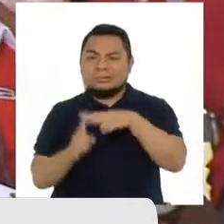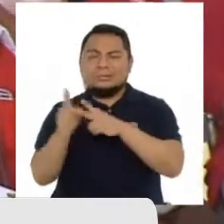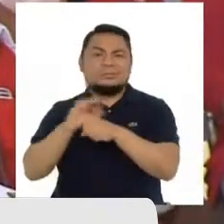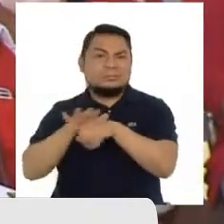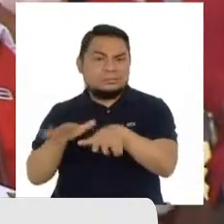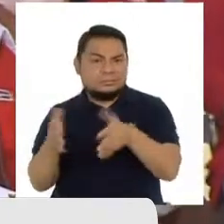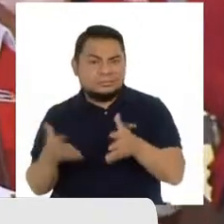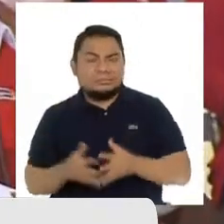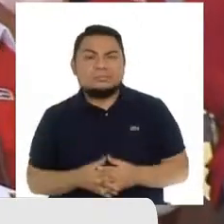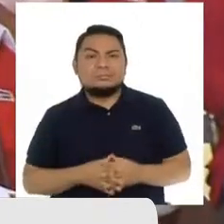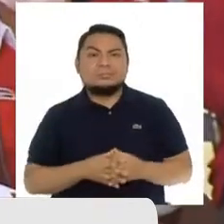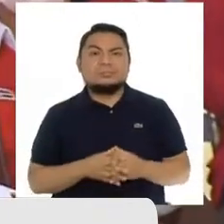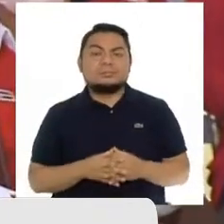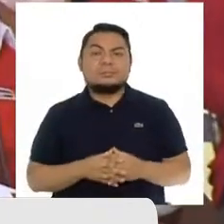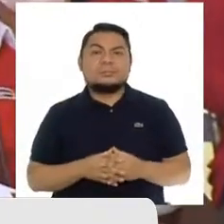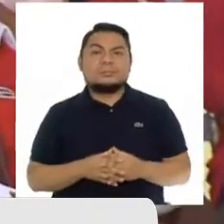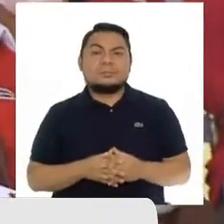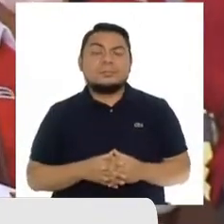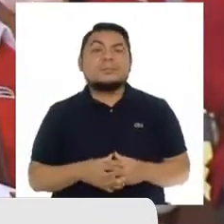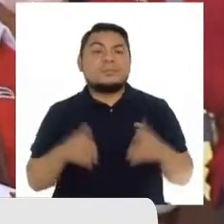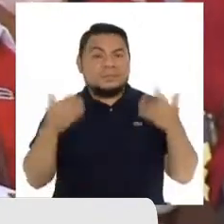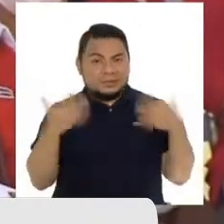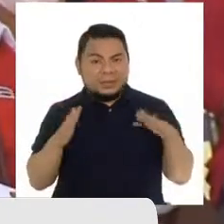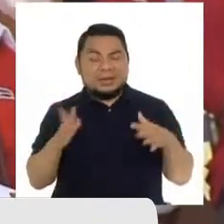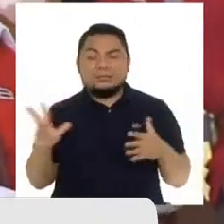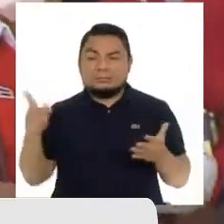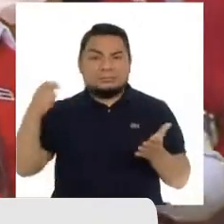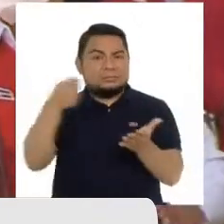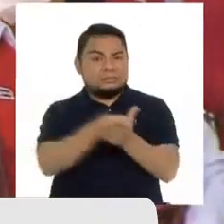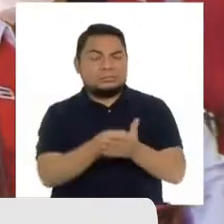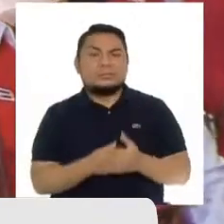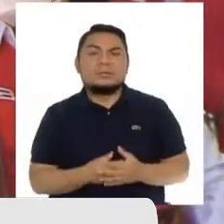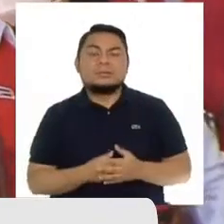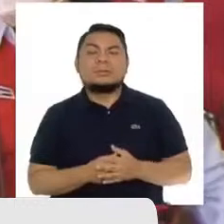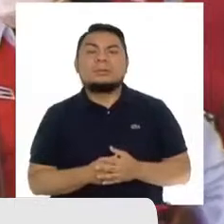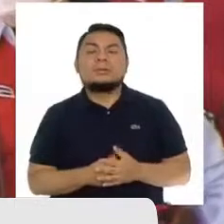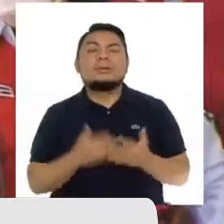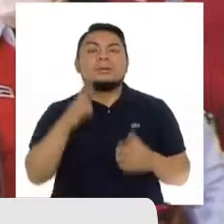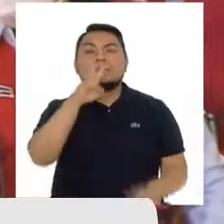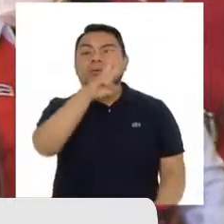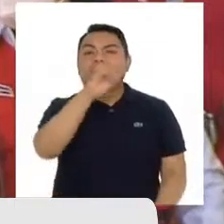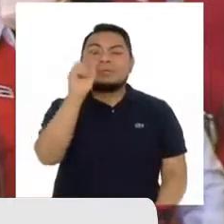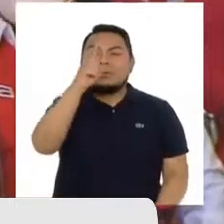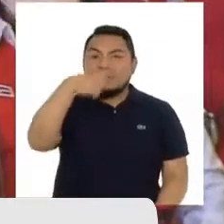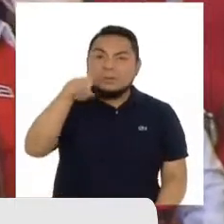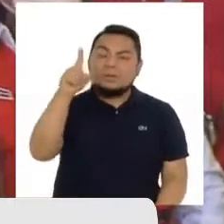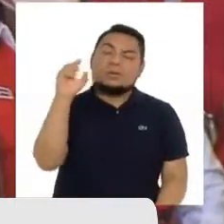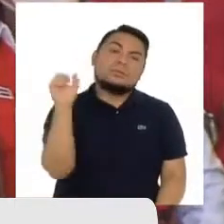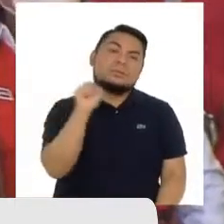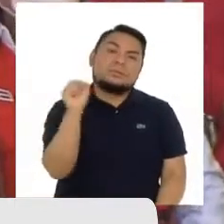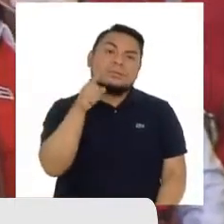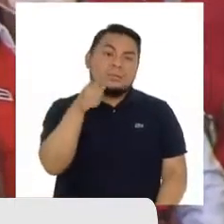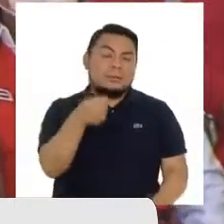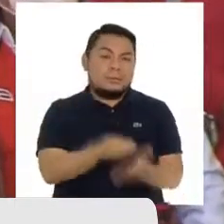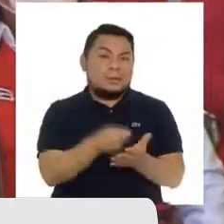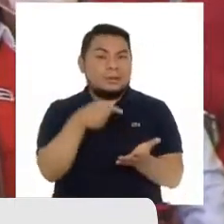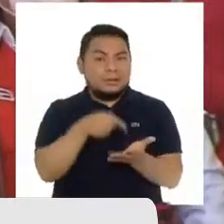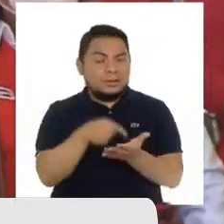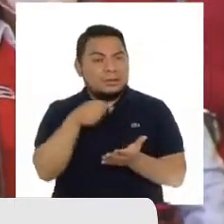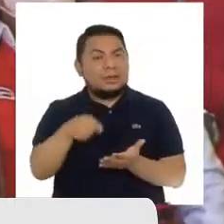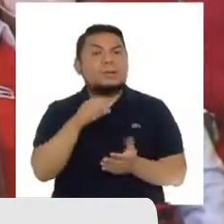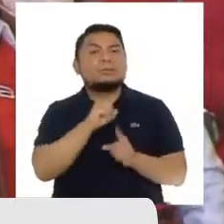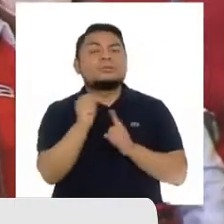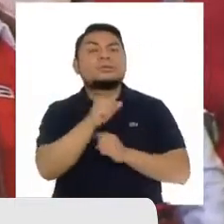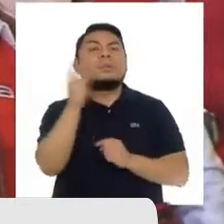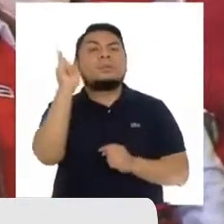19 hemos transferido 200 millones de soles para el pago de la deuda social de